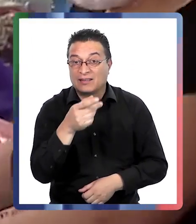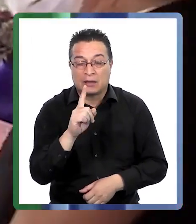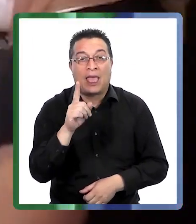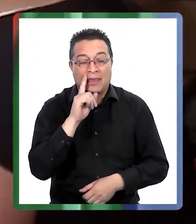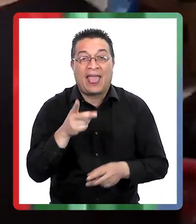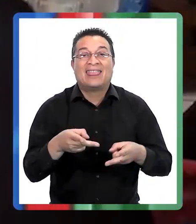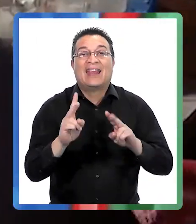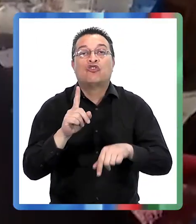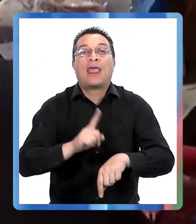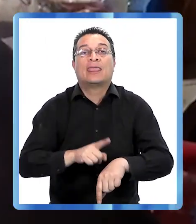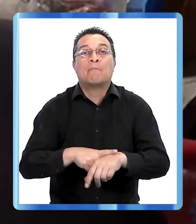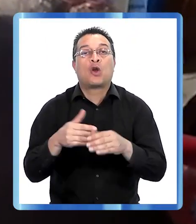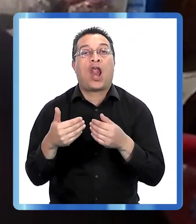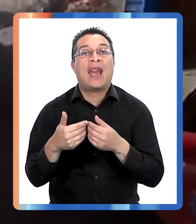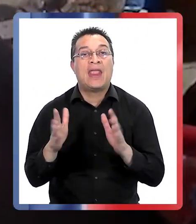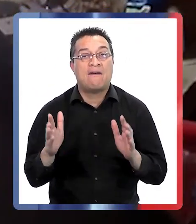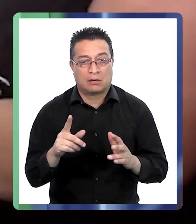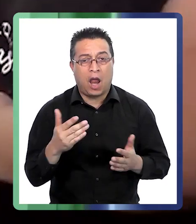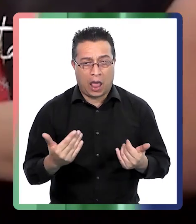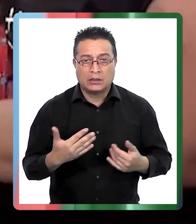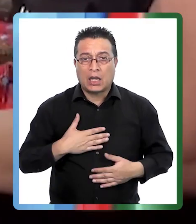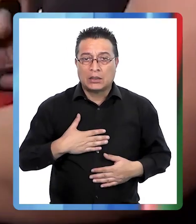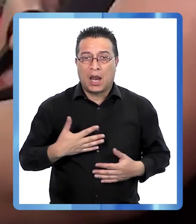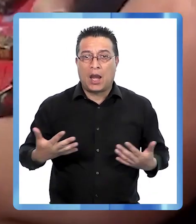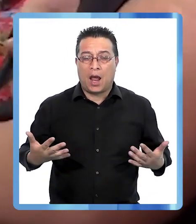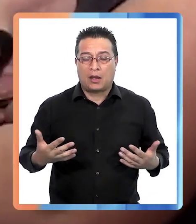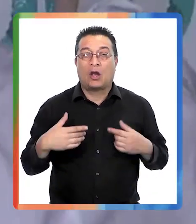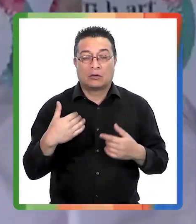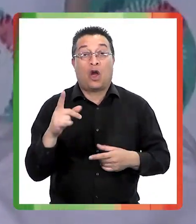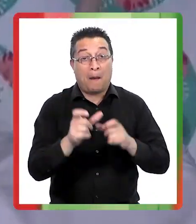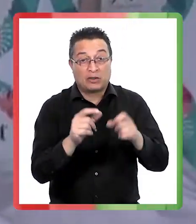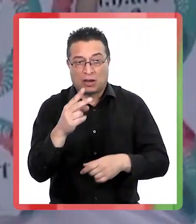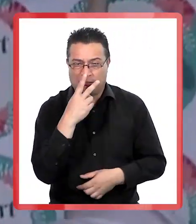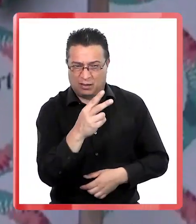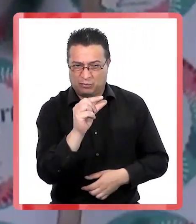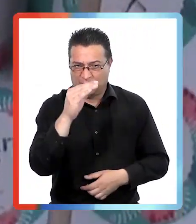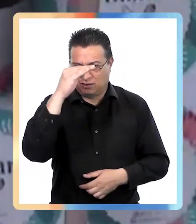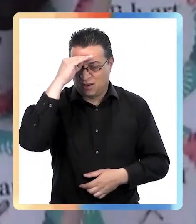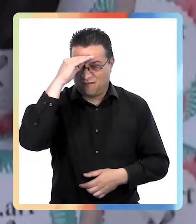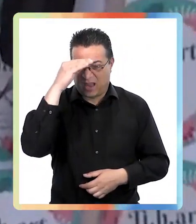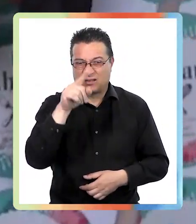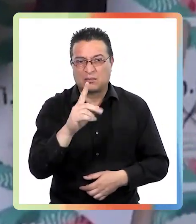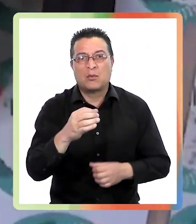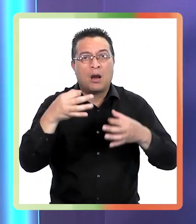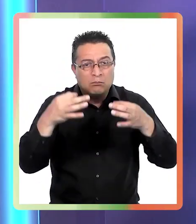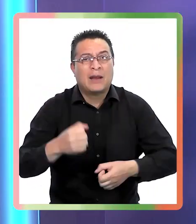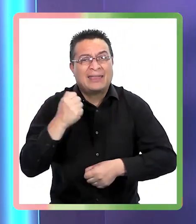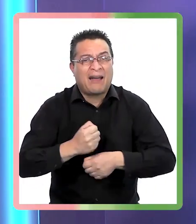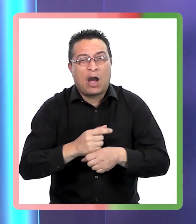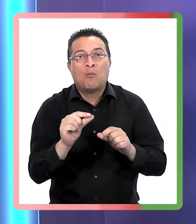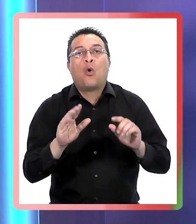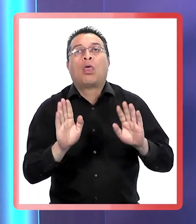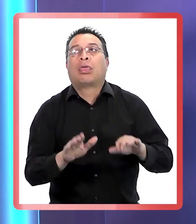de tener derecho al tiempo libre. Claro. Es muy necesario. Ahora, pero los empresarios lo miran, perdón, con cierta desconfianza y dicen, a ver, pero la eficiencia